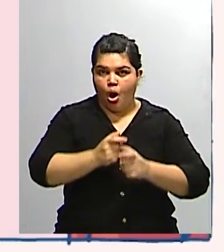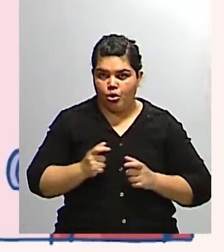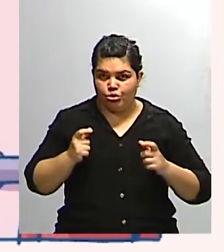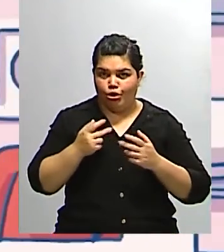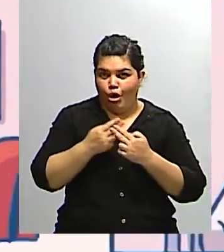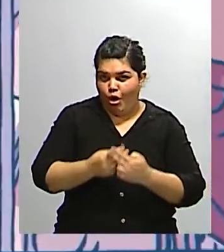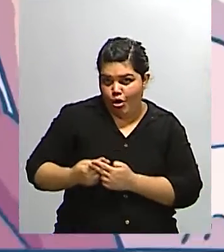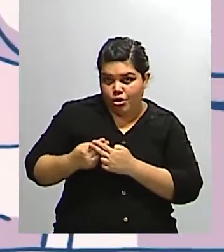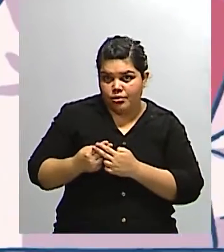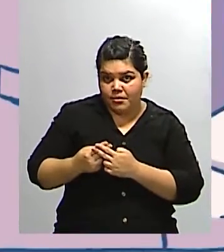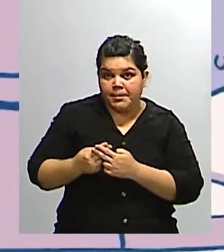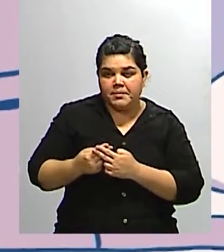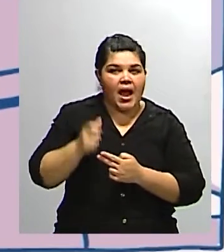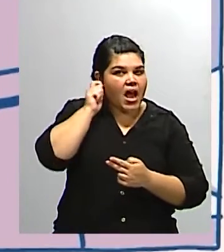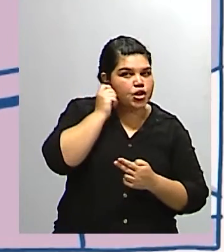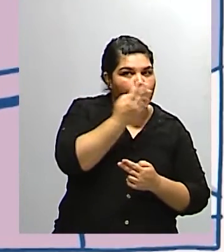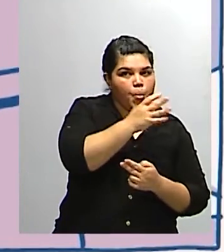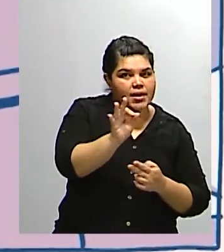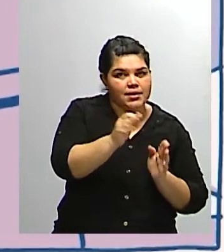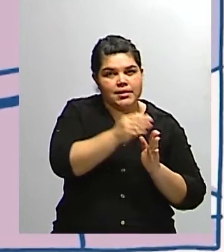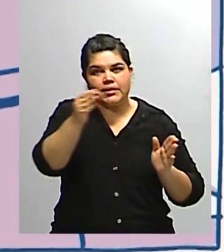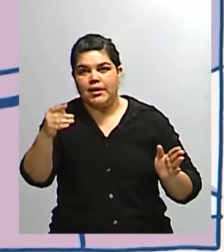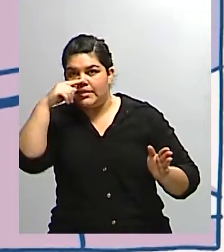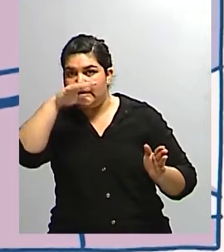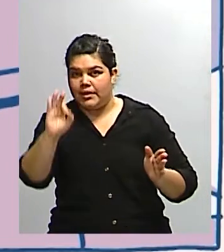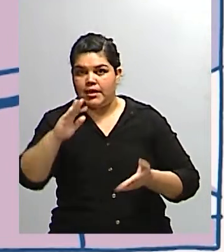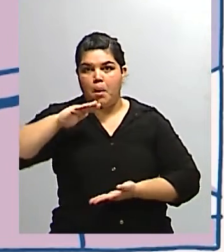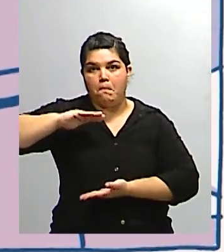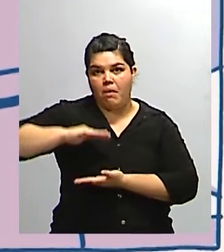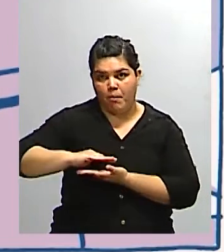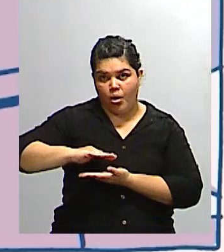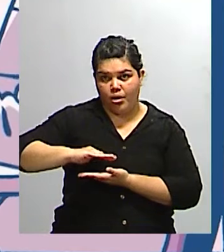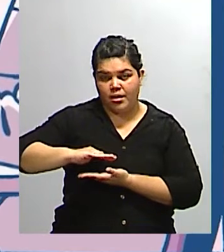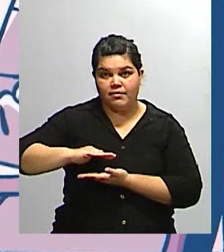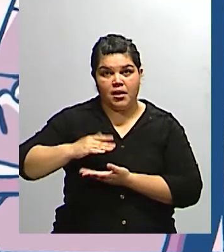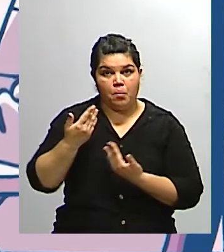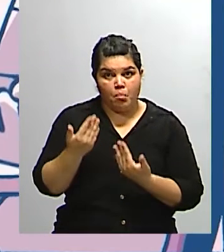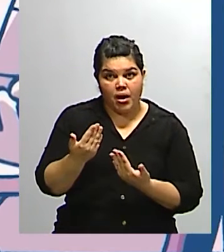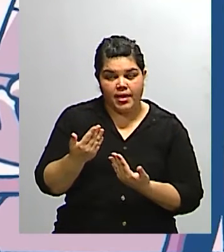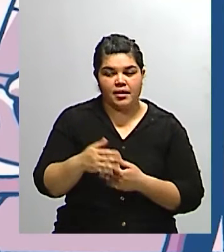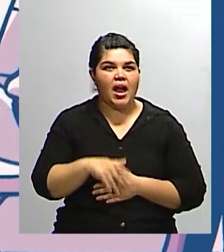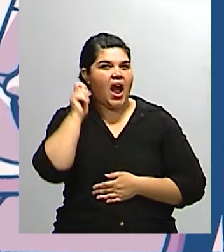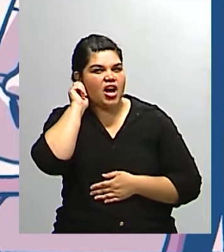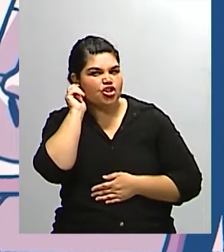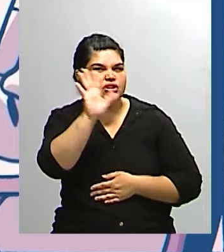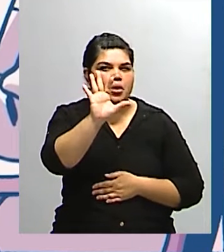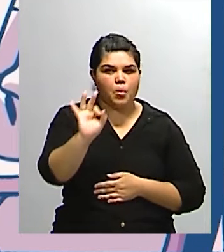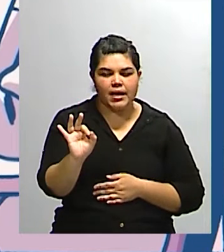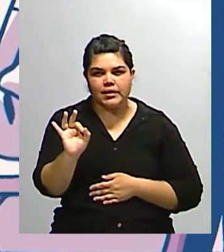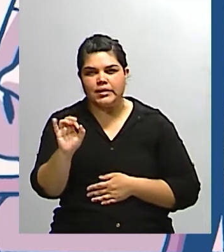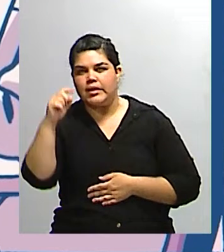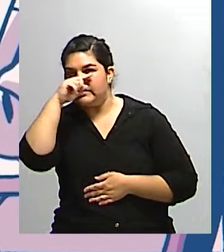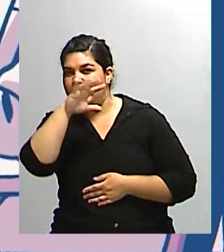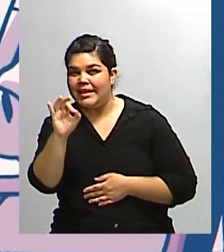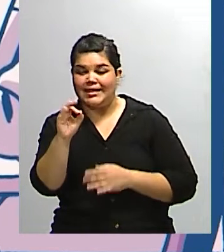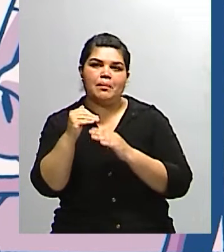rango de edad, que es entre los 40 y los 70 años para hacerse una mamografía, sobre todo si está entre los 50 y los 70, que es la zona